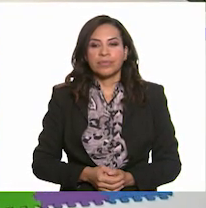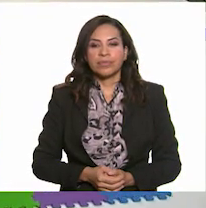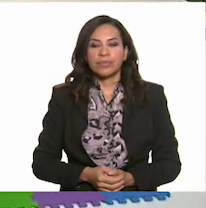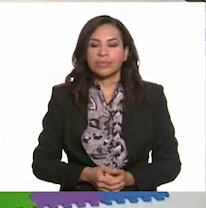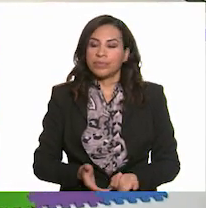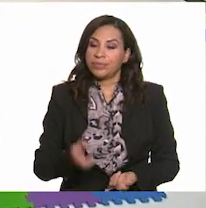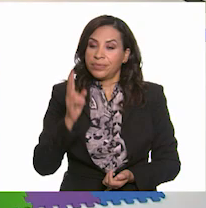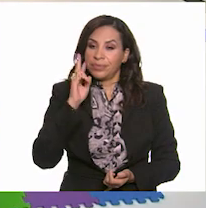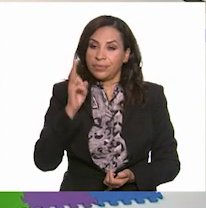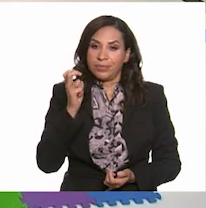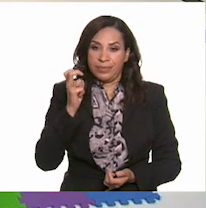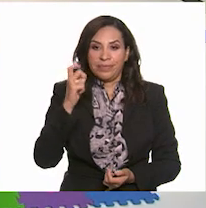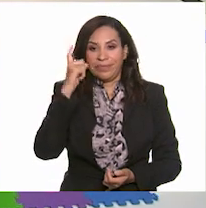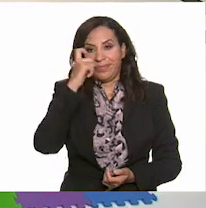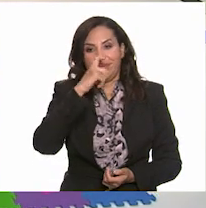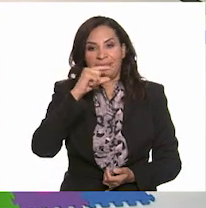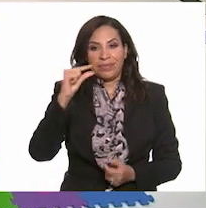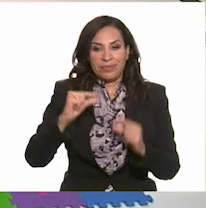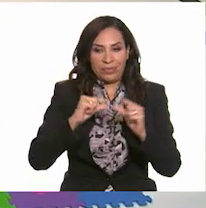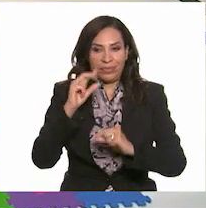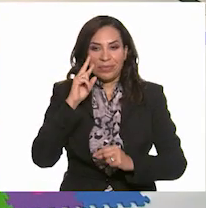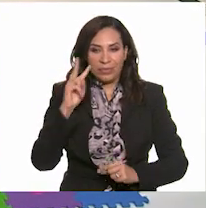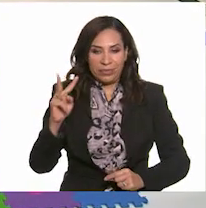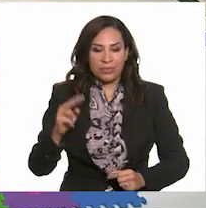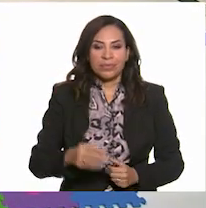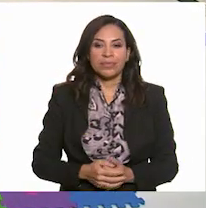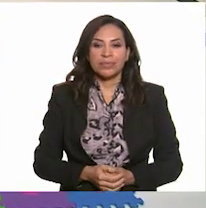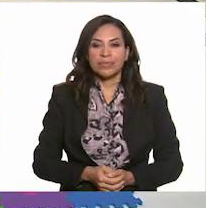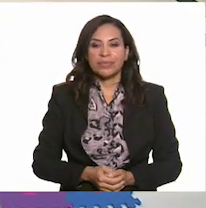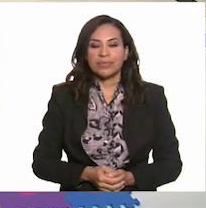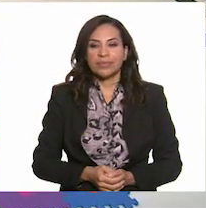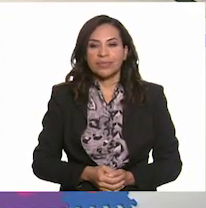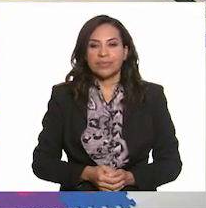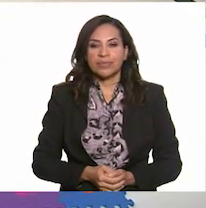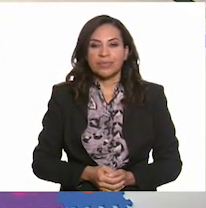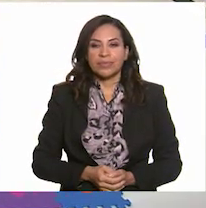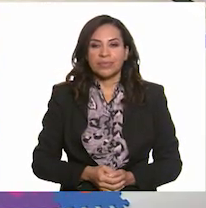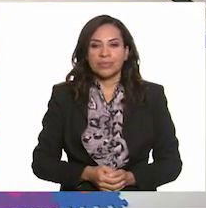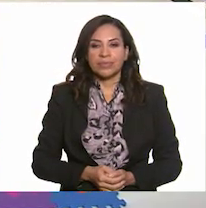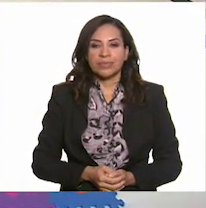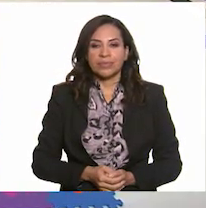¡Ay, esto se está complicando! Niñas y niños en casa, una, dos, tres.